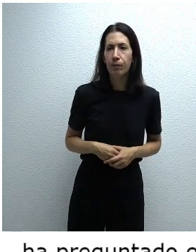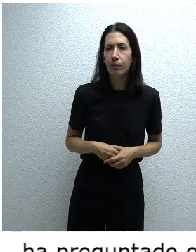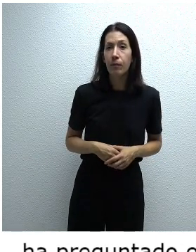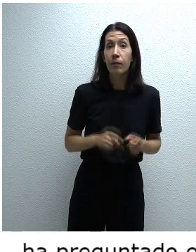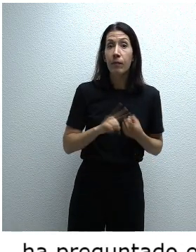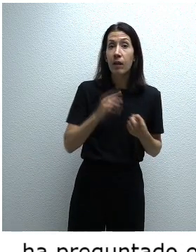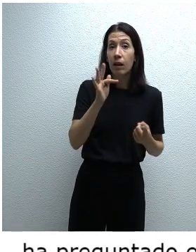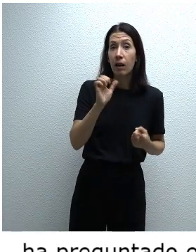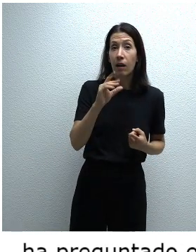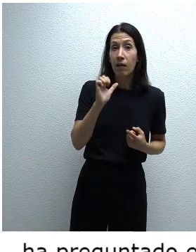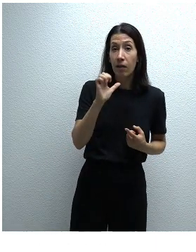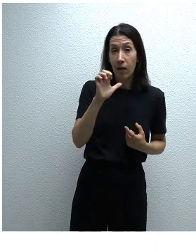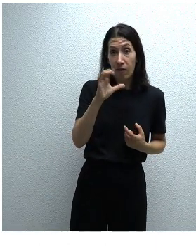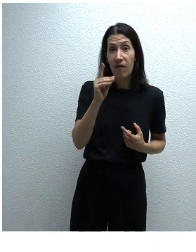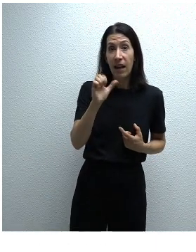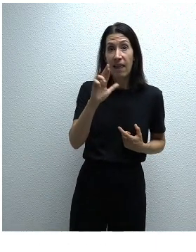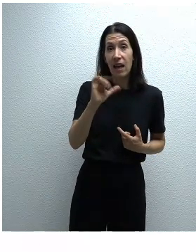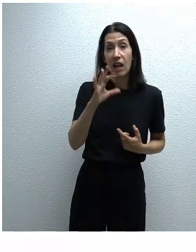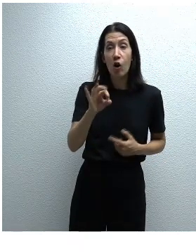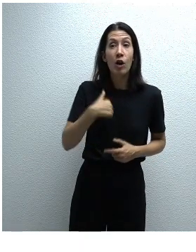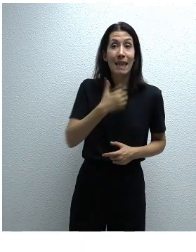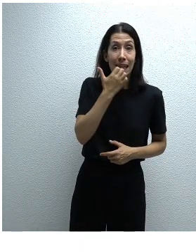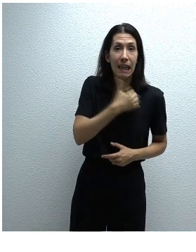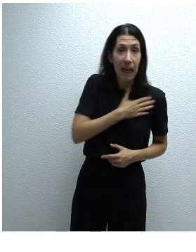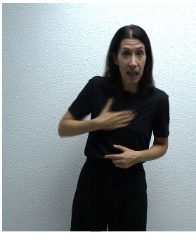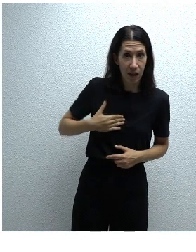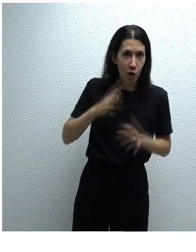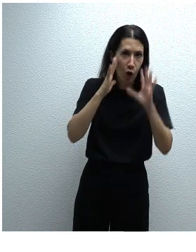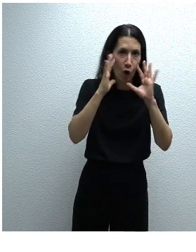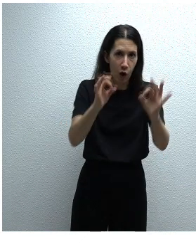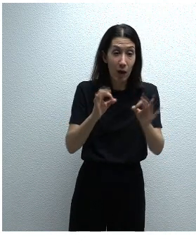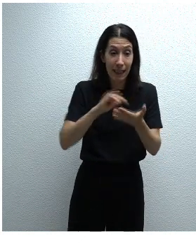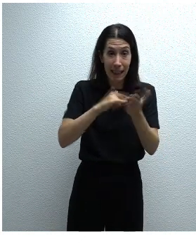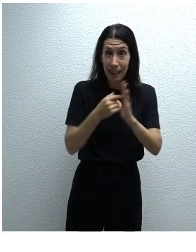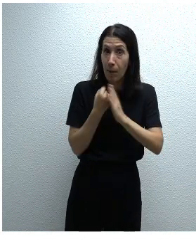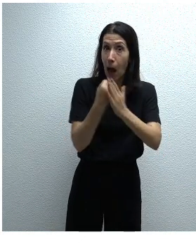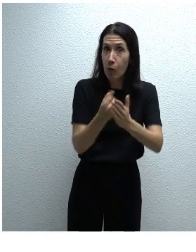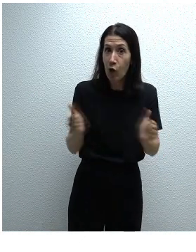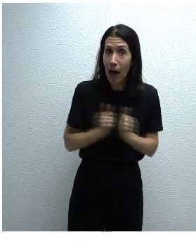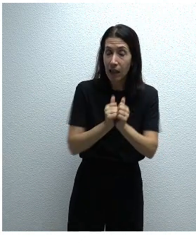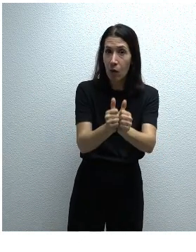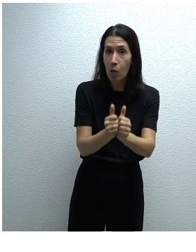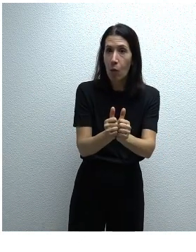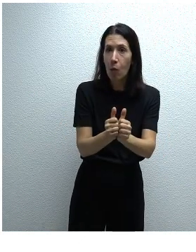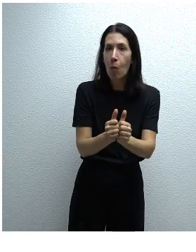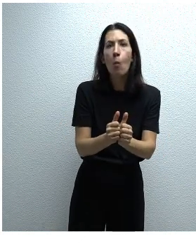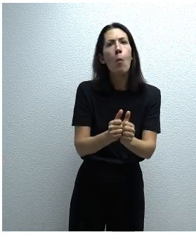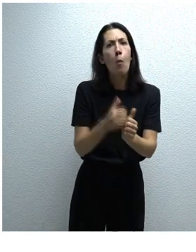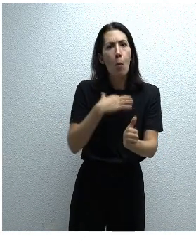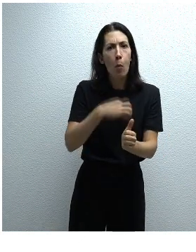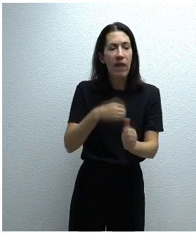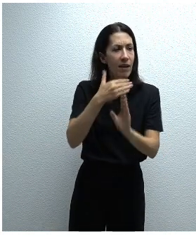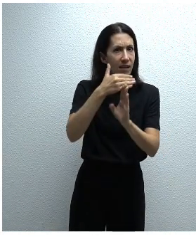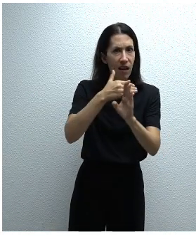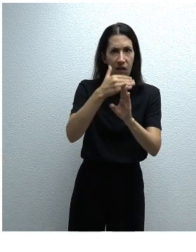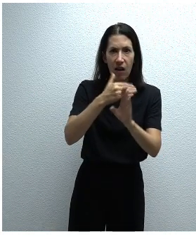Yo sí quería ir un poco a lo primero. Evidentemente, sí. Ese sistema de apoyo y asistencia puede tener alcance e intensidad